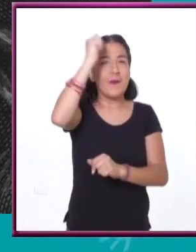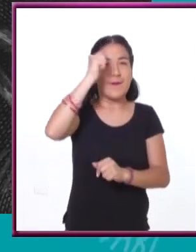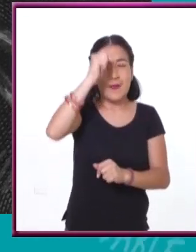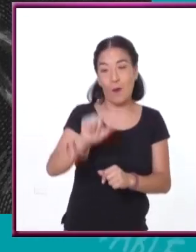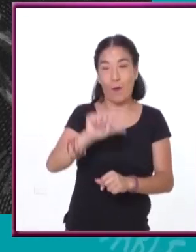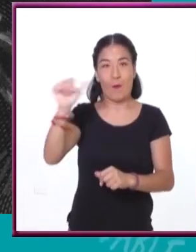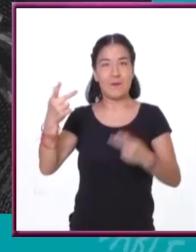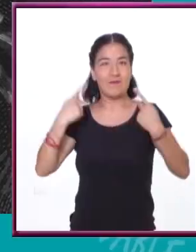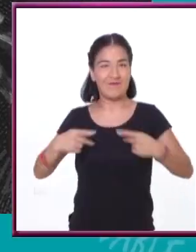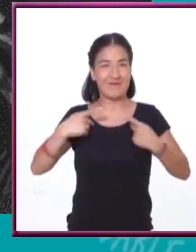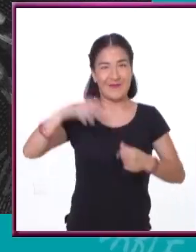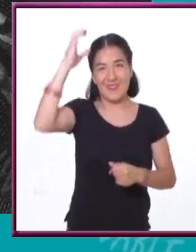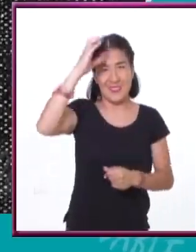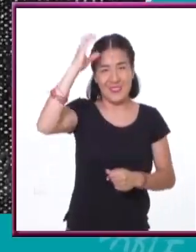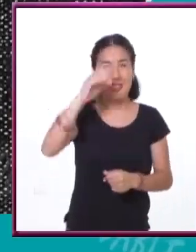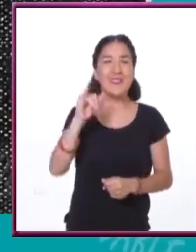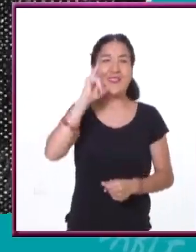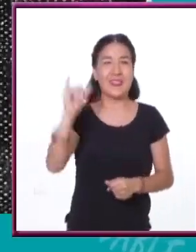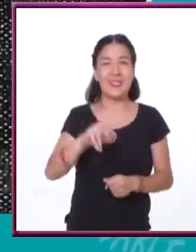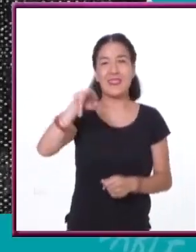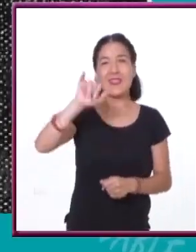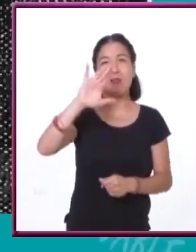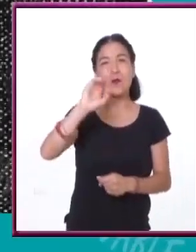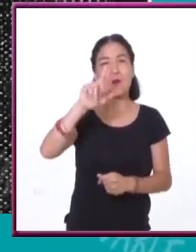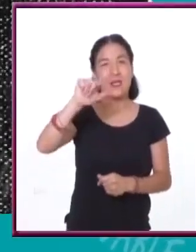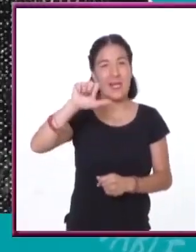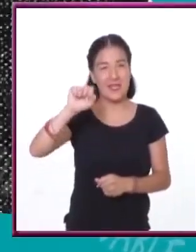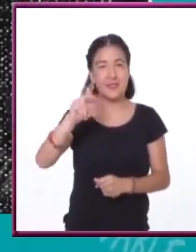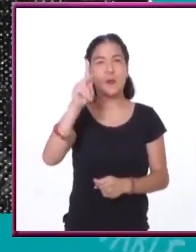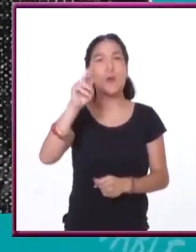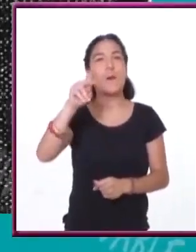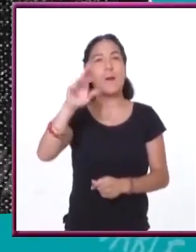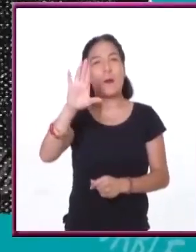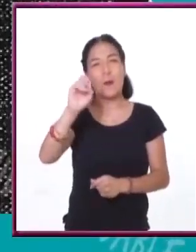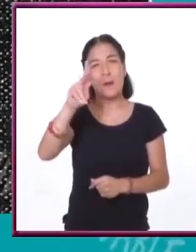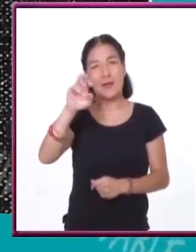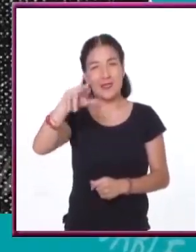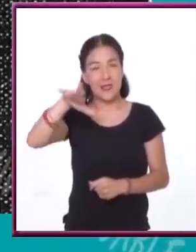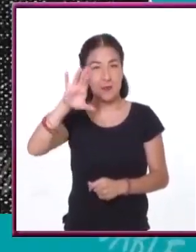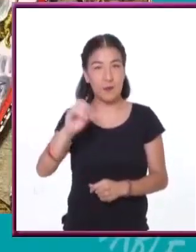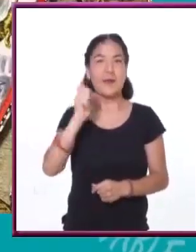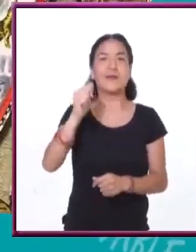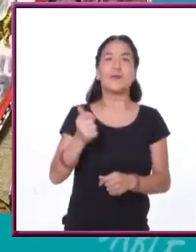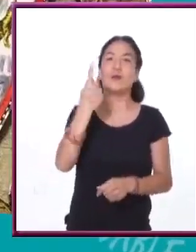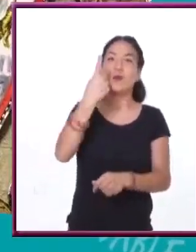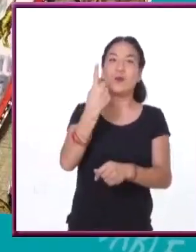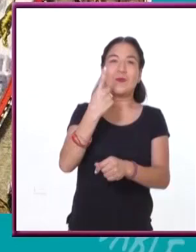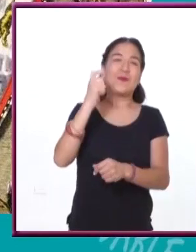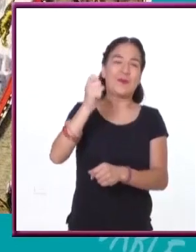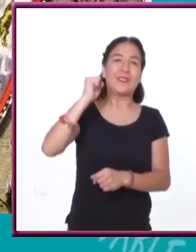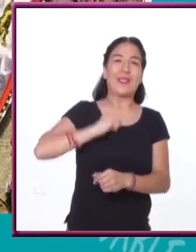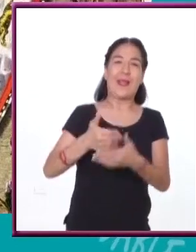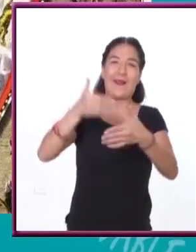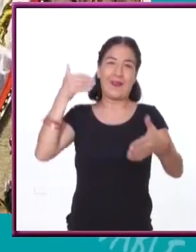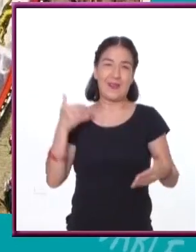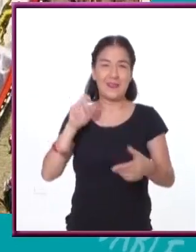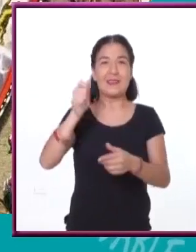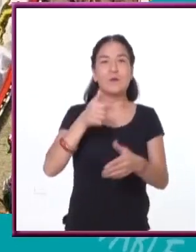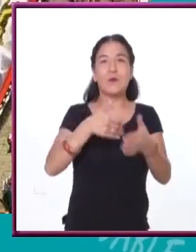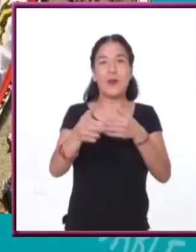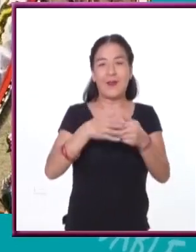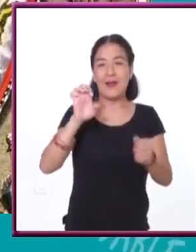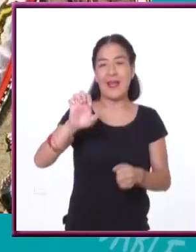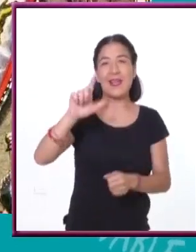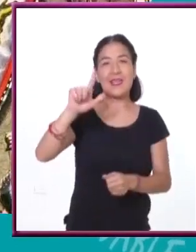que otro científico italiano, Nicolás Copérnico, formuló un siglo antes, el modelo heliocéntrico,